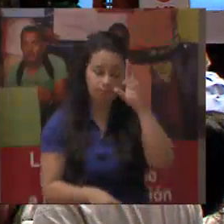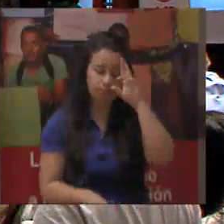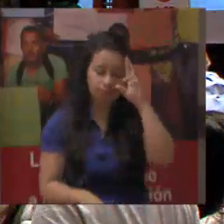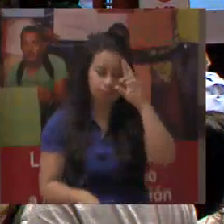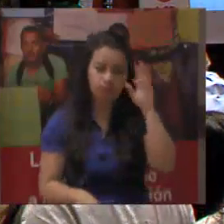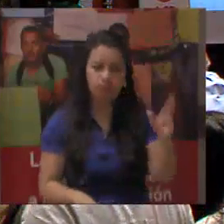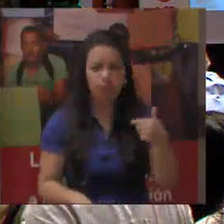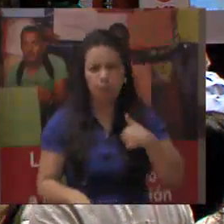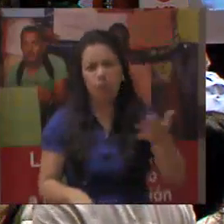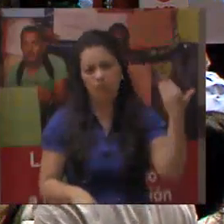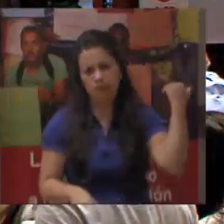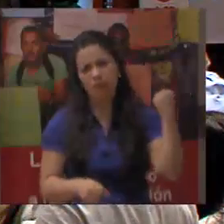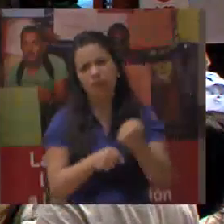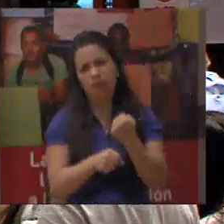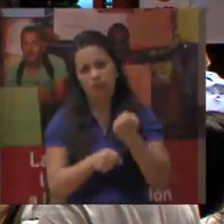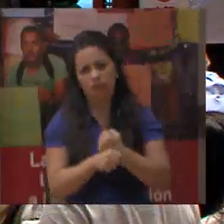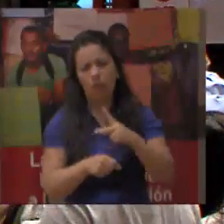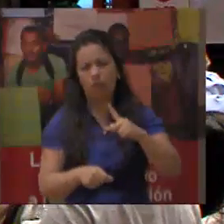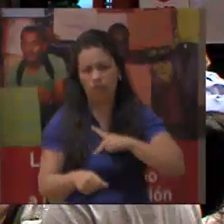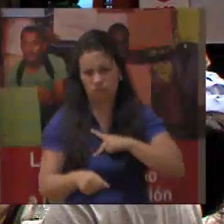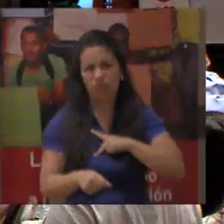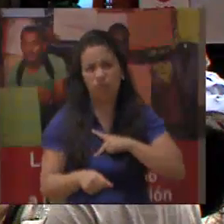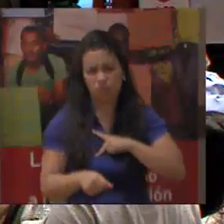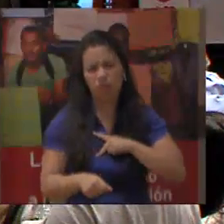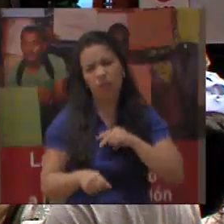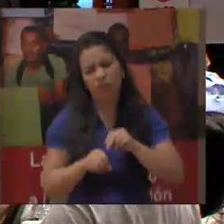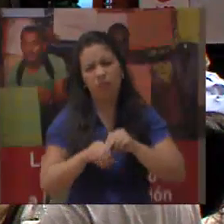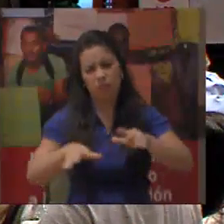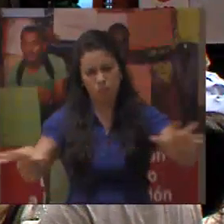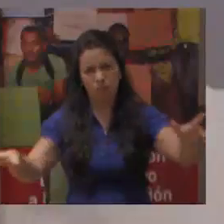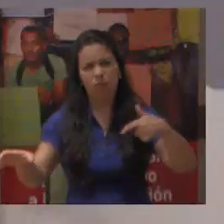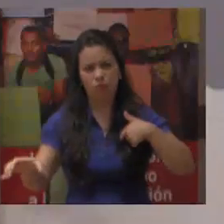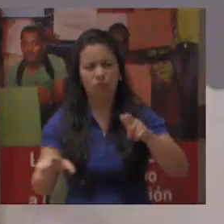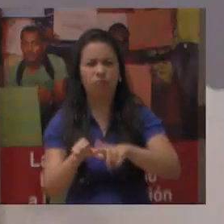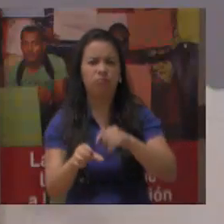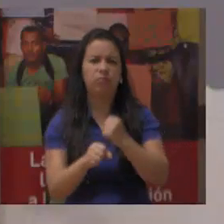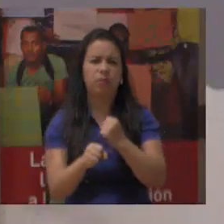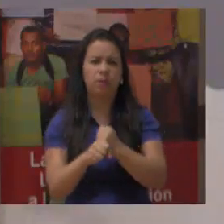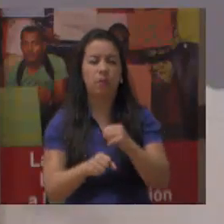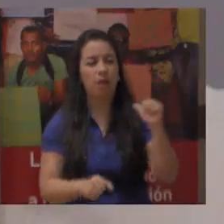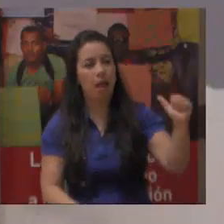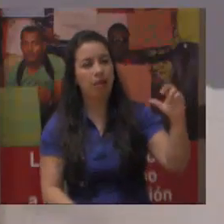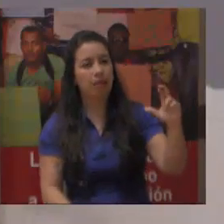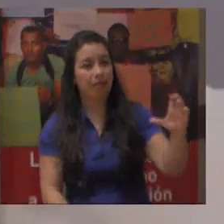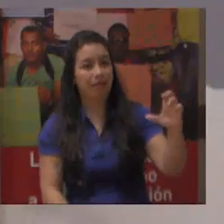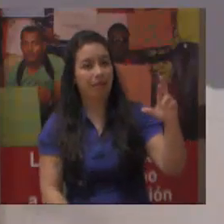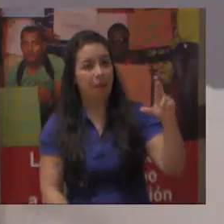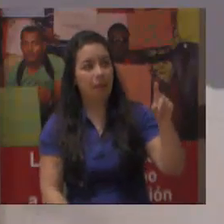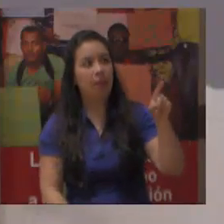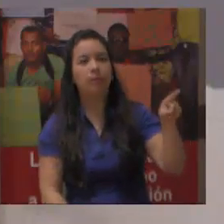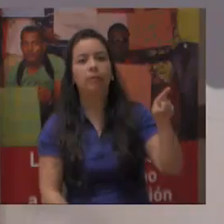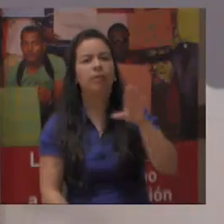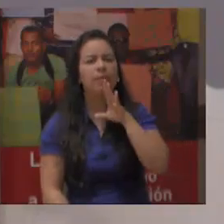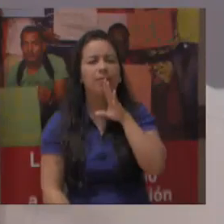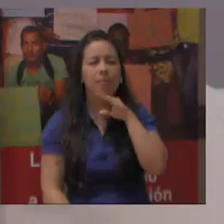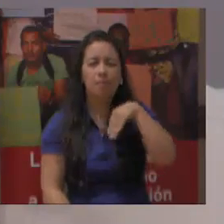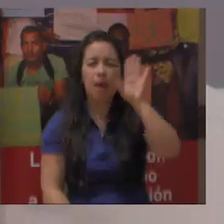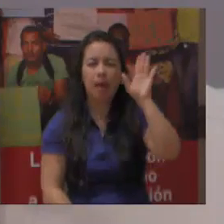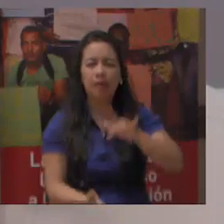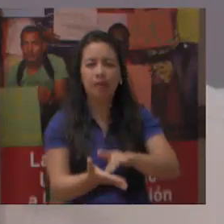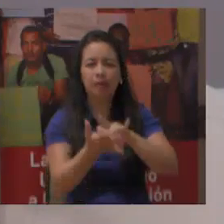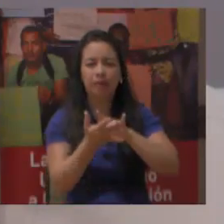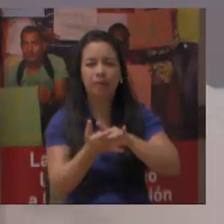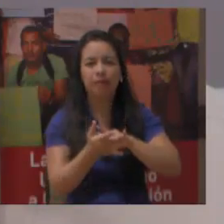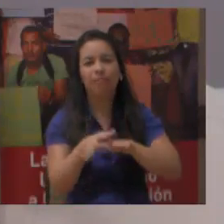del sector público y creo que lo más bonito que tiene la ACR es justamente su gente, y su gente por el